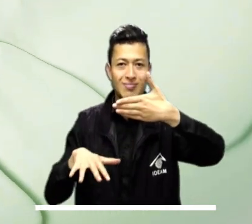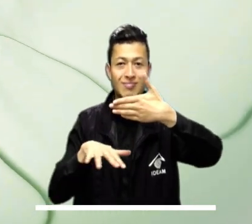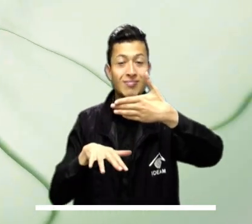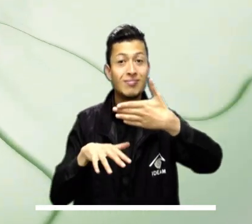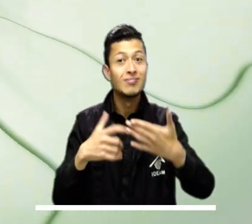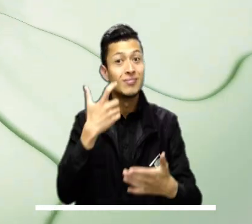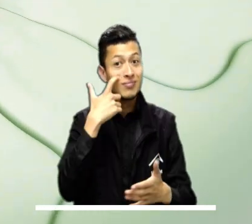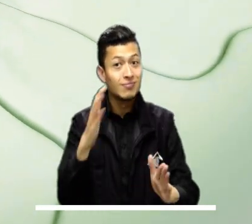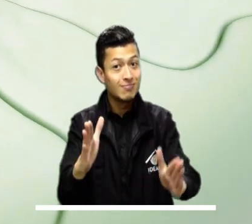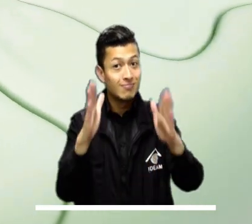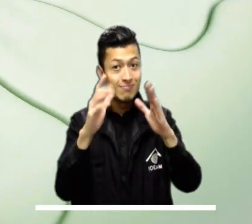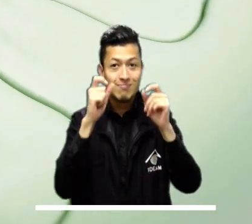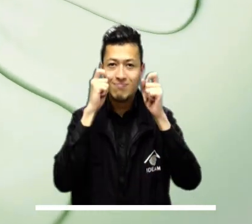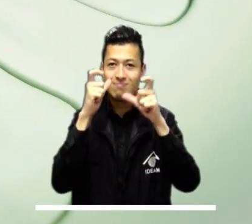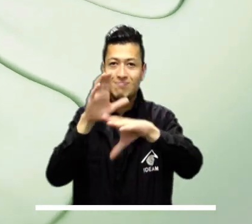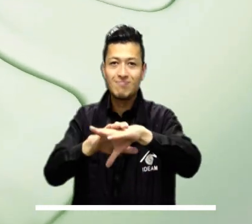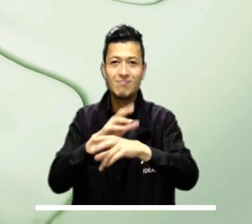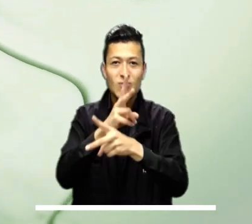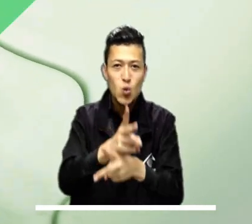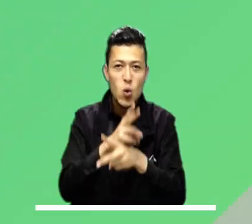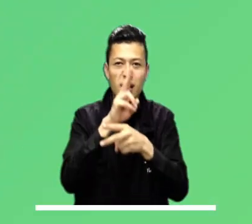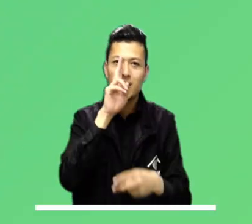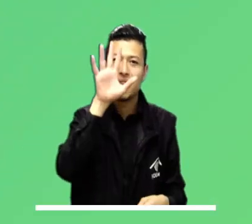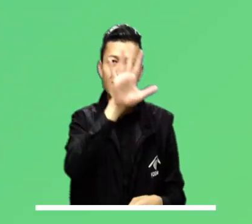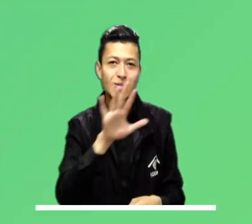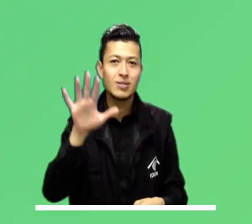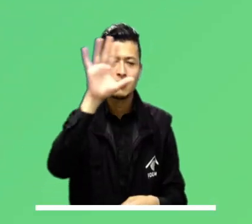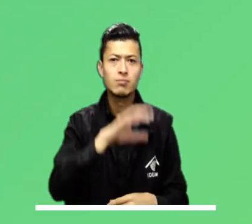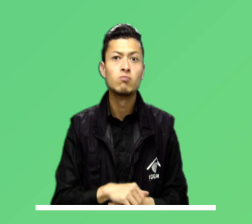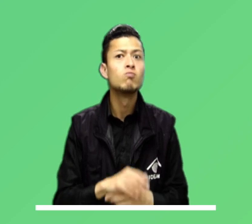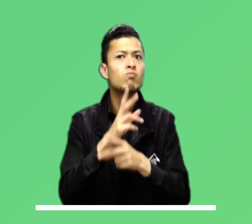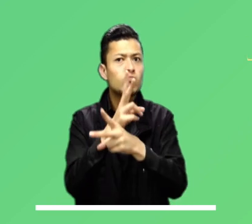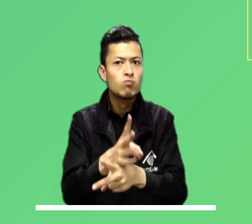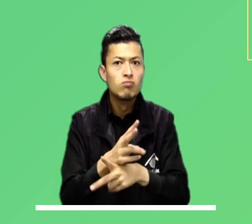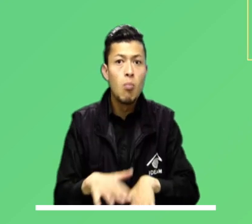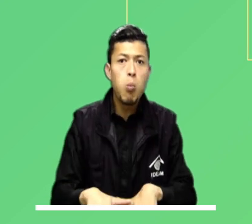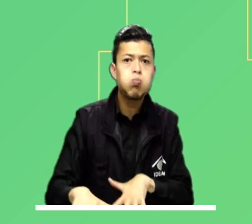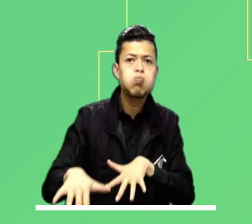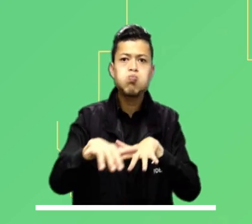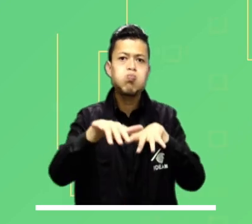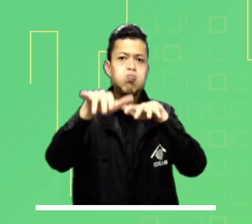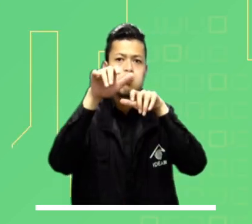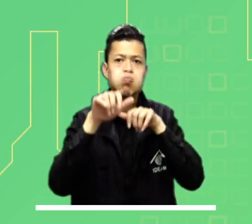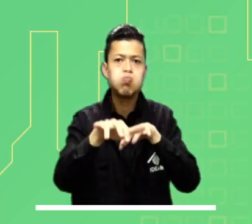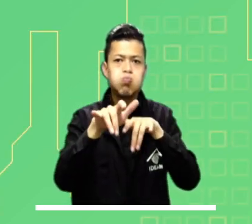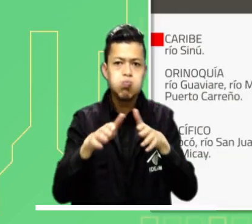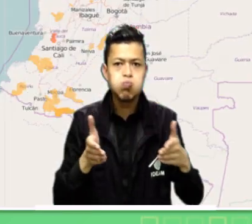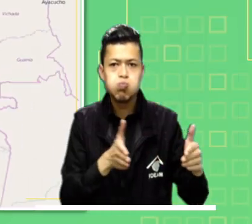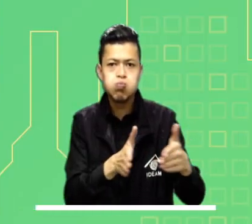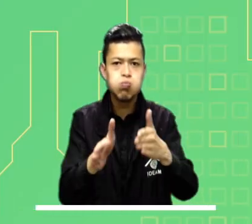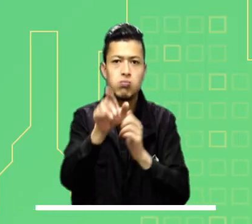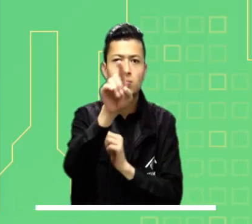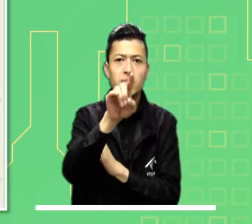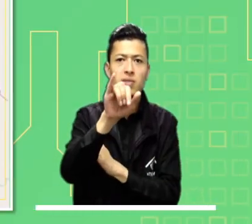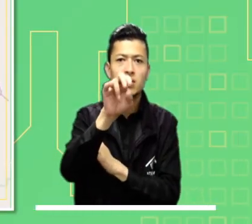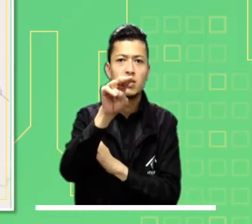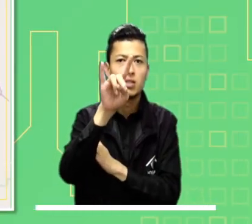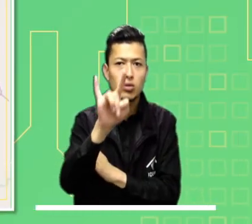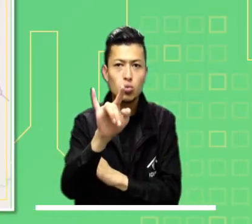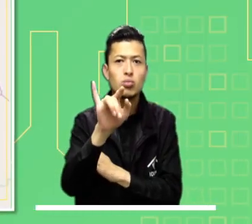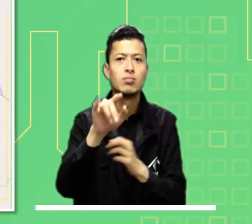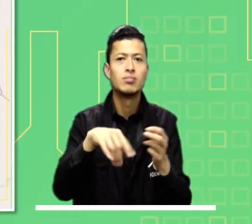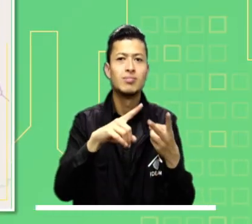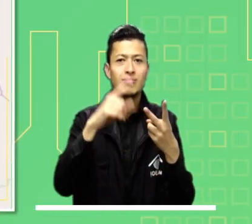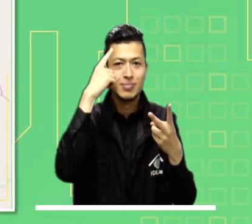ciudad. Mucha atención a las principales alertas para hoy a nivel nacional. Mucha precaución con las crecientes súbitas e inundaciones en los